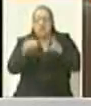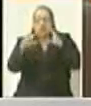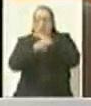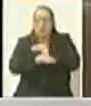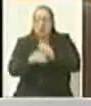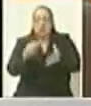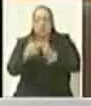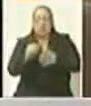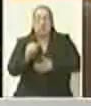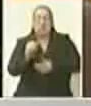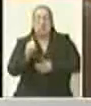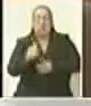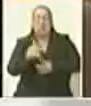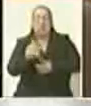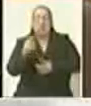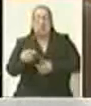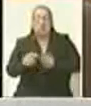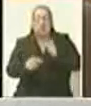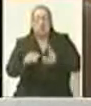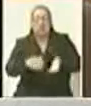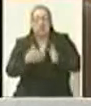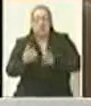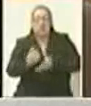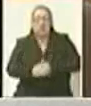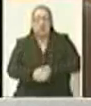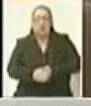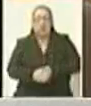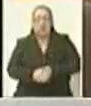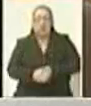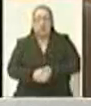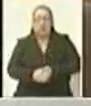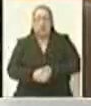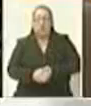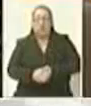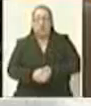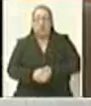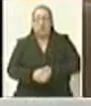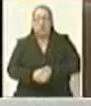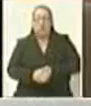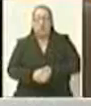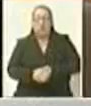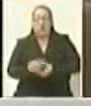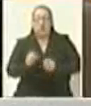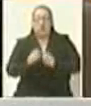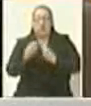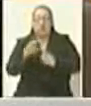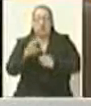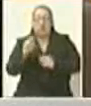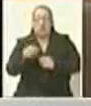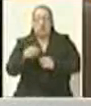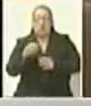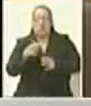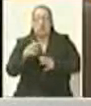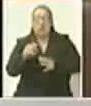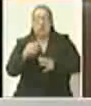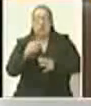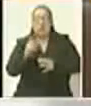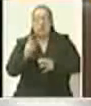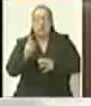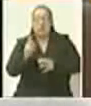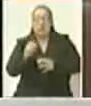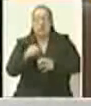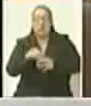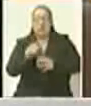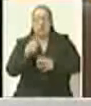habrían aproximadamente 300.000 muertos. Y si fuera de día, 500.000 muertos, señor presidente. Lo cual